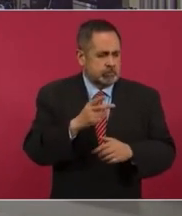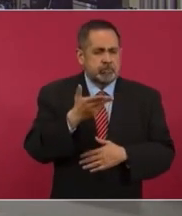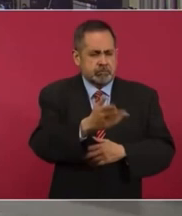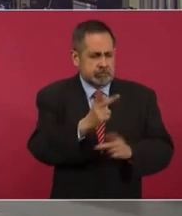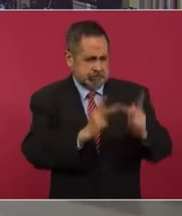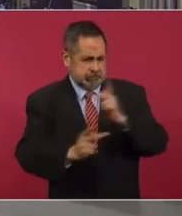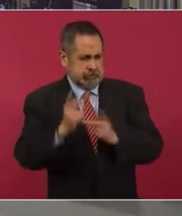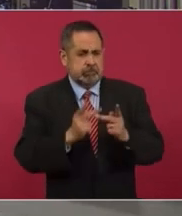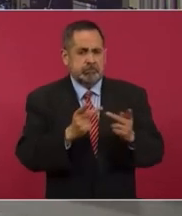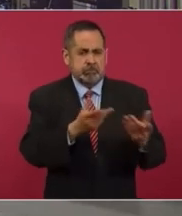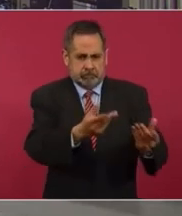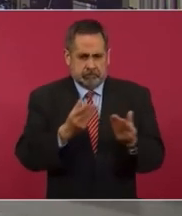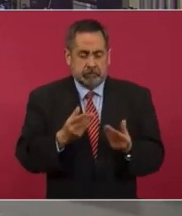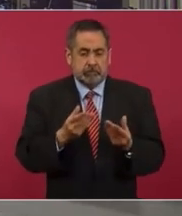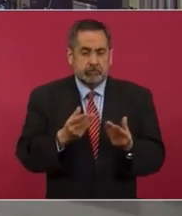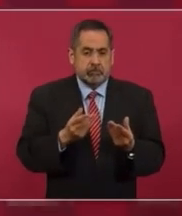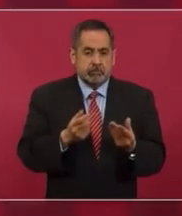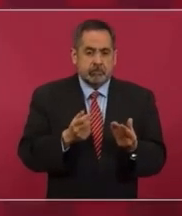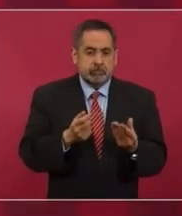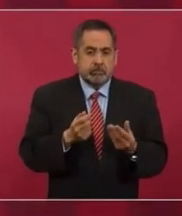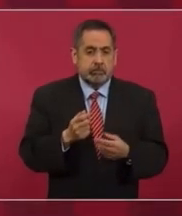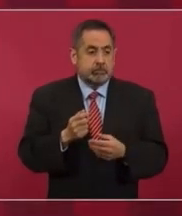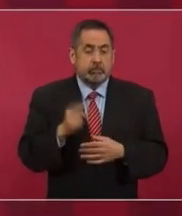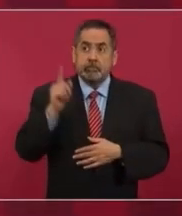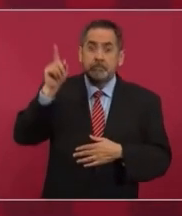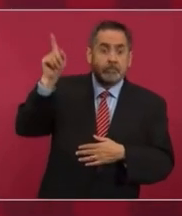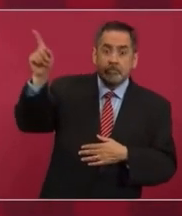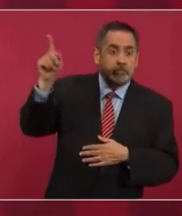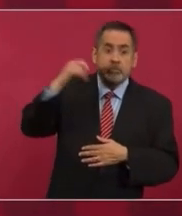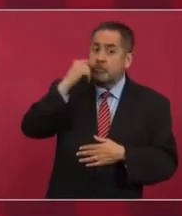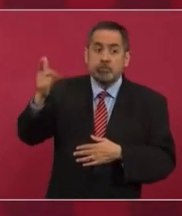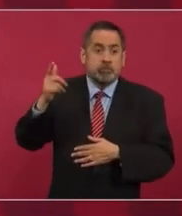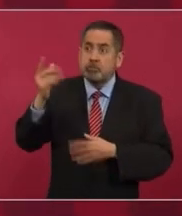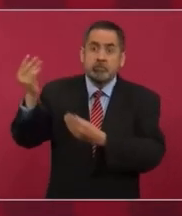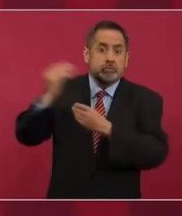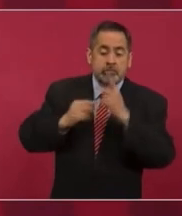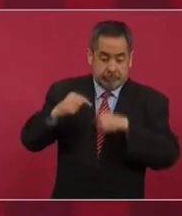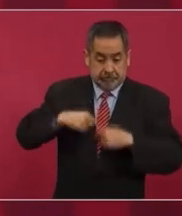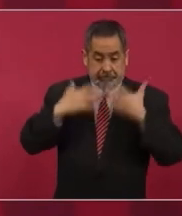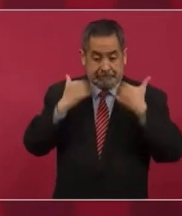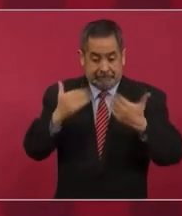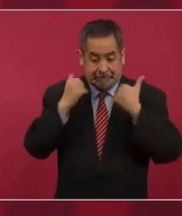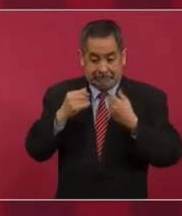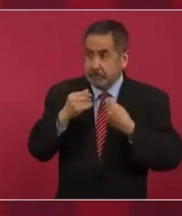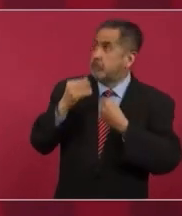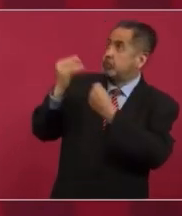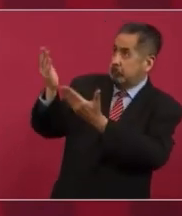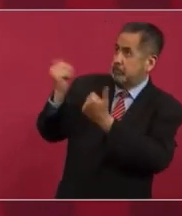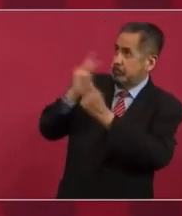el penacho y no se lo quieren entregar, ni a él. Sí. Eso lo pongo en la carta.